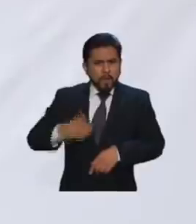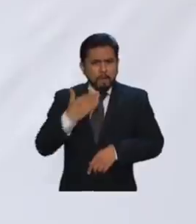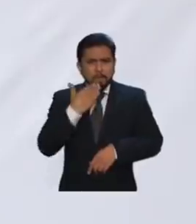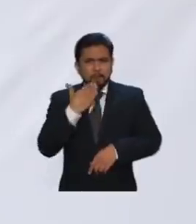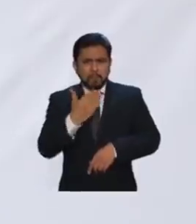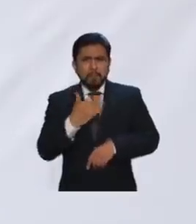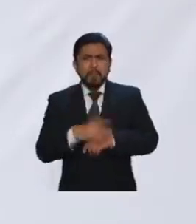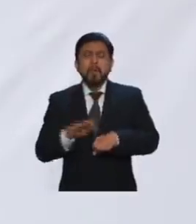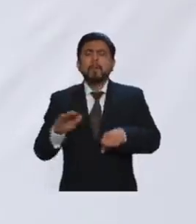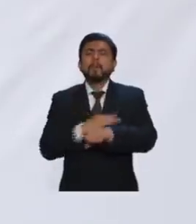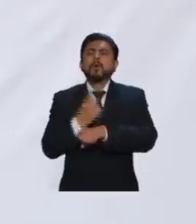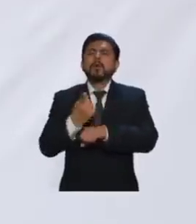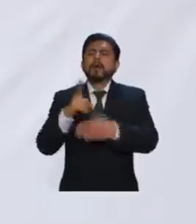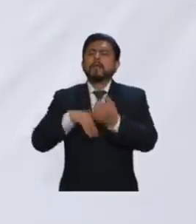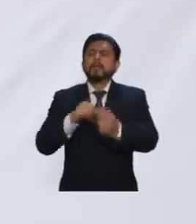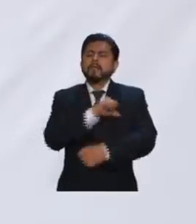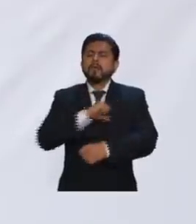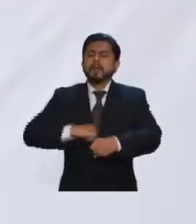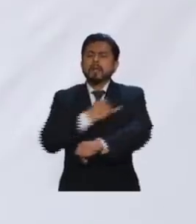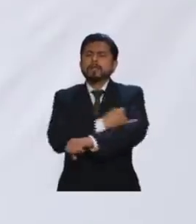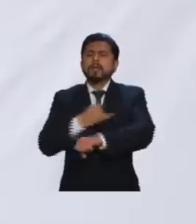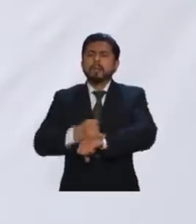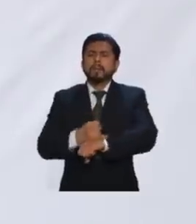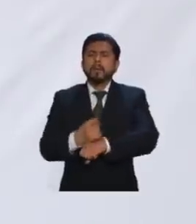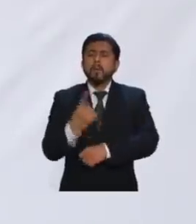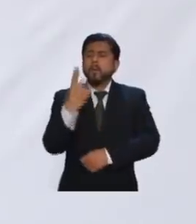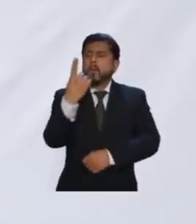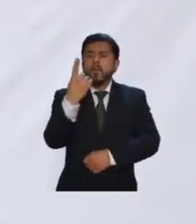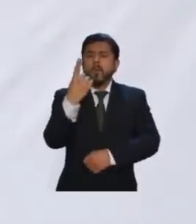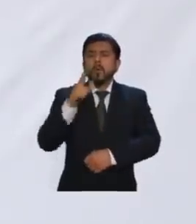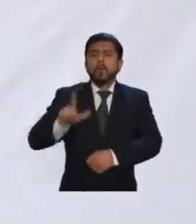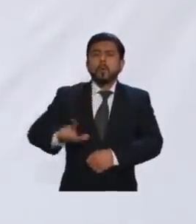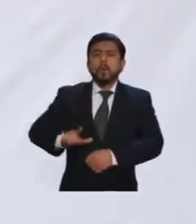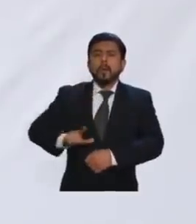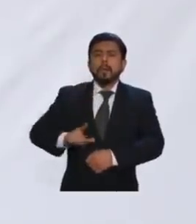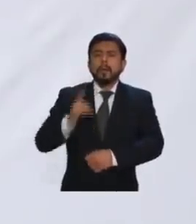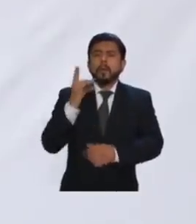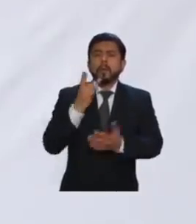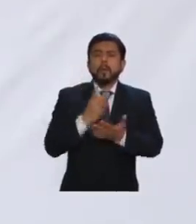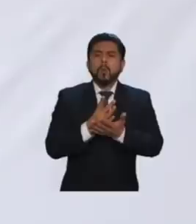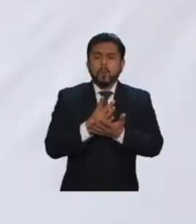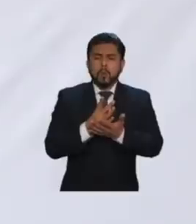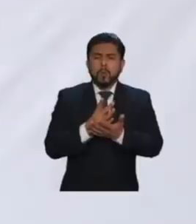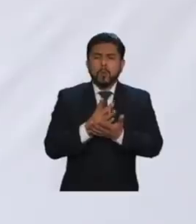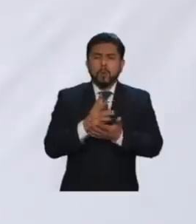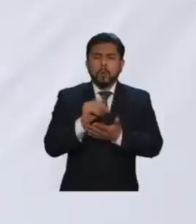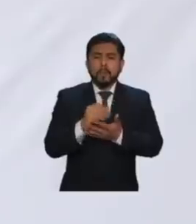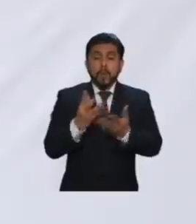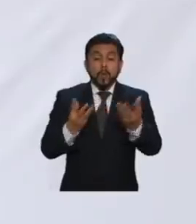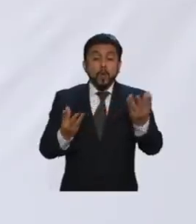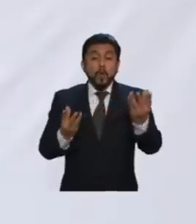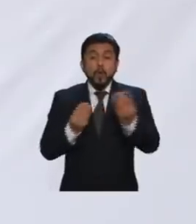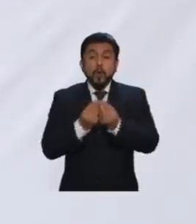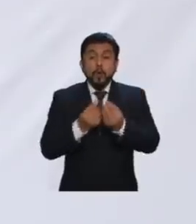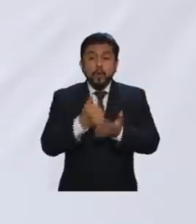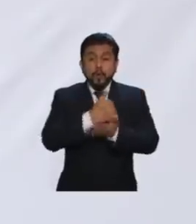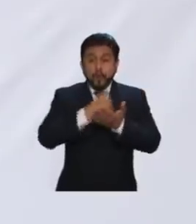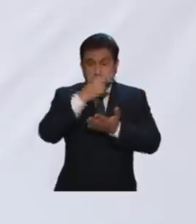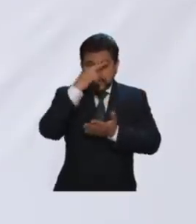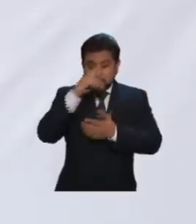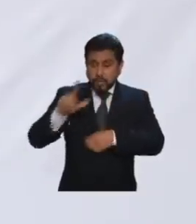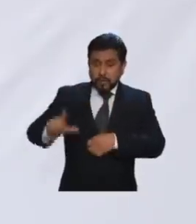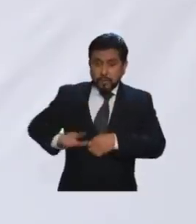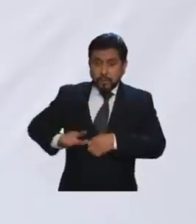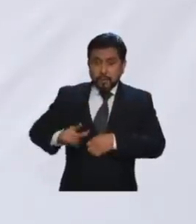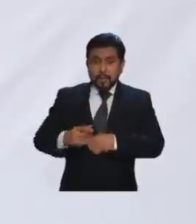en Iztapalapa somos un solo gobierno. Es la alcaldía, el gobierno de la ciudad y también el